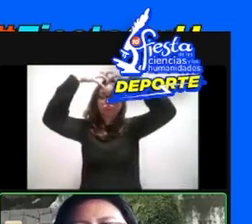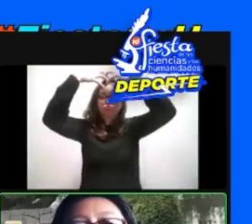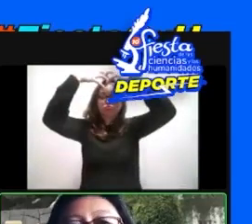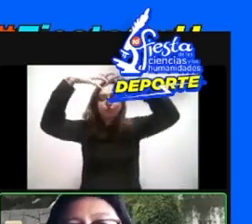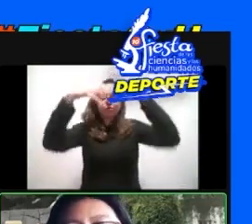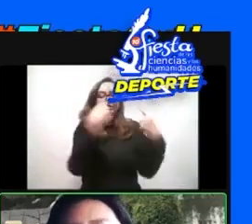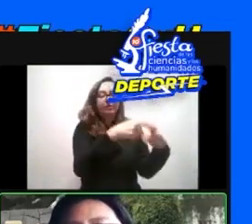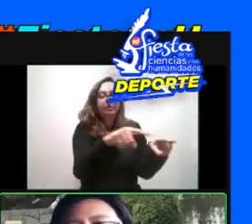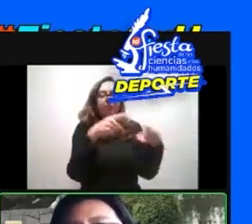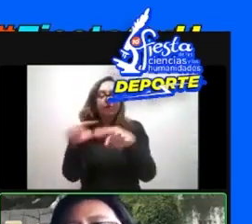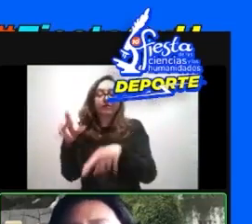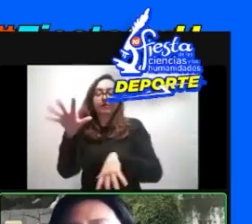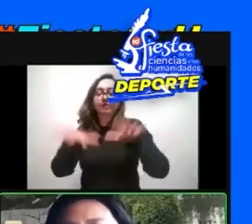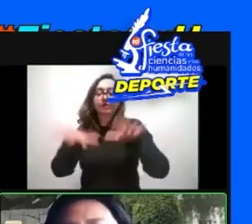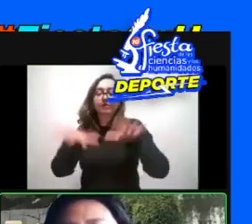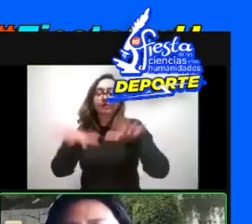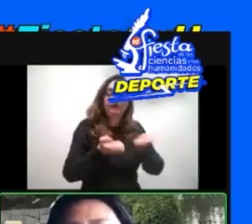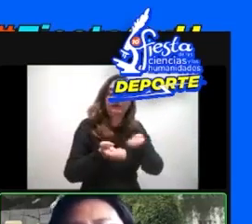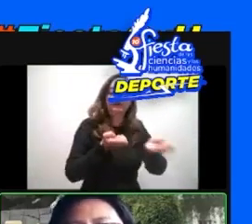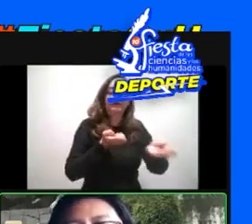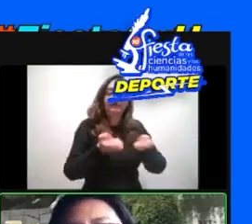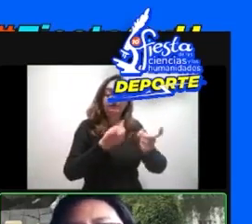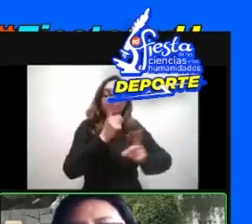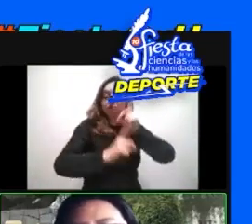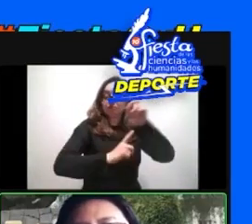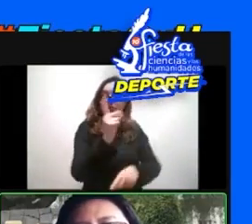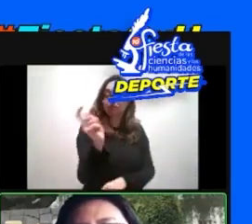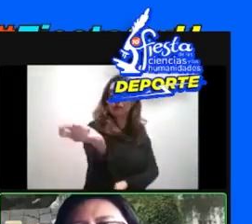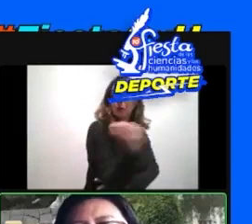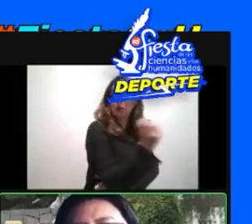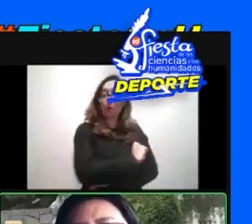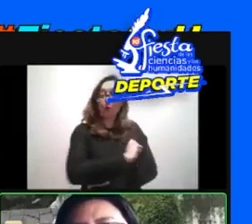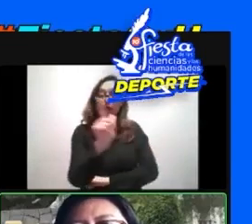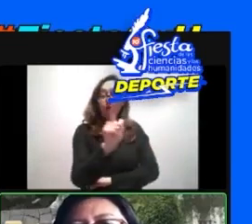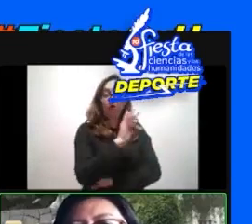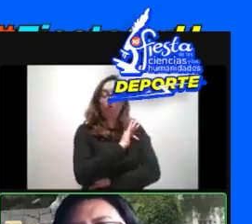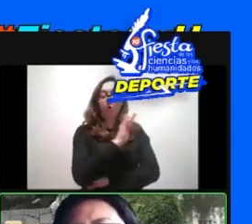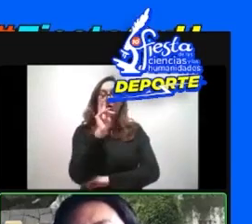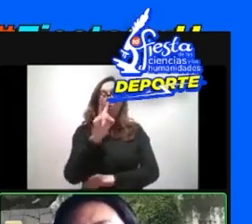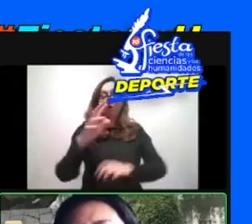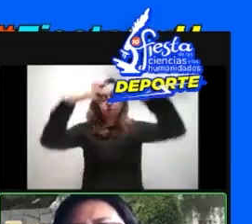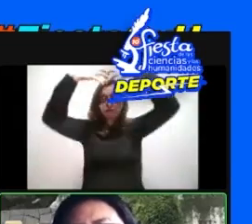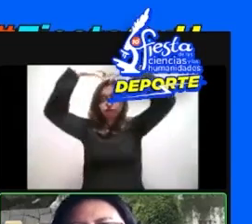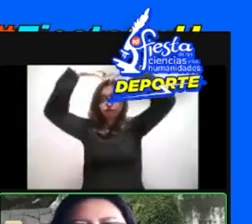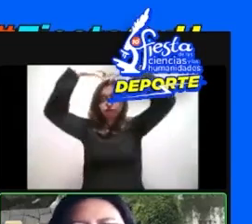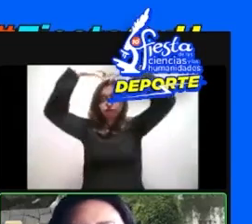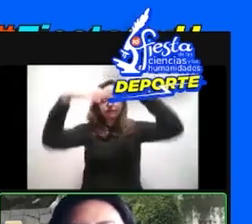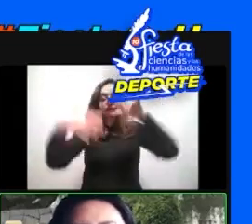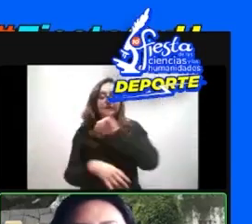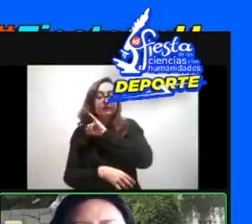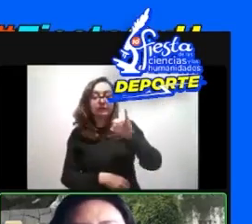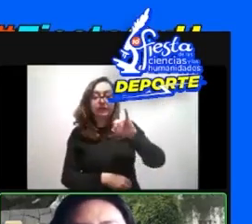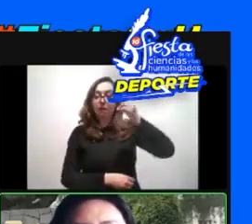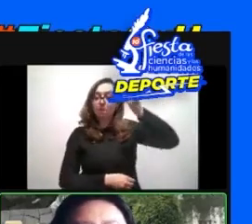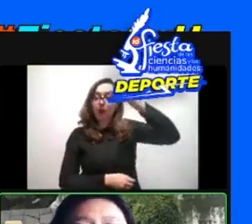actividad extenuante, como es en el caso de los atletas, en su lado izquierdo están viendo todas las áreas cerebrales que se activan cuando